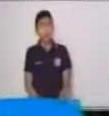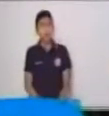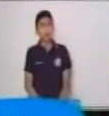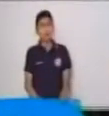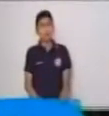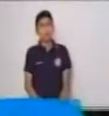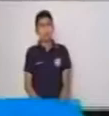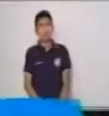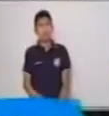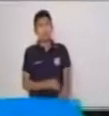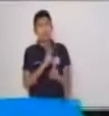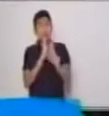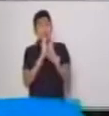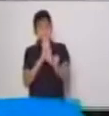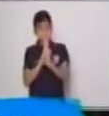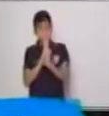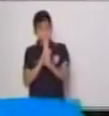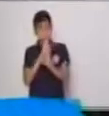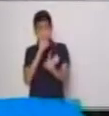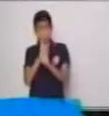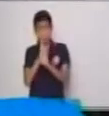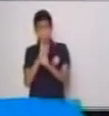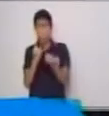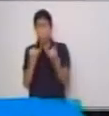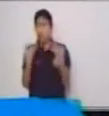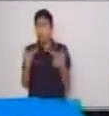nos da el resultado a